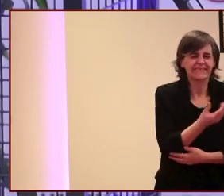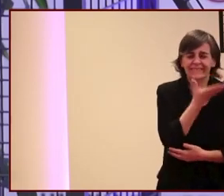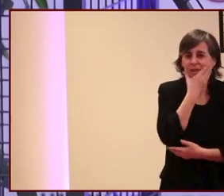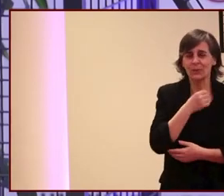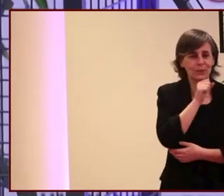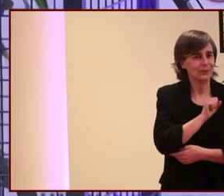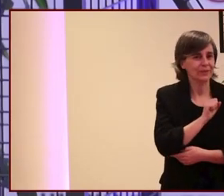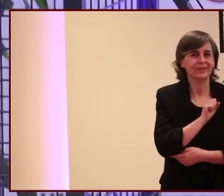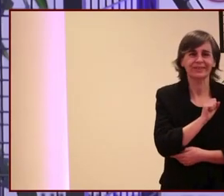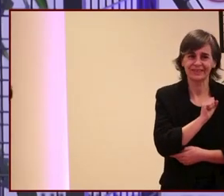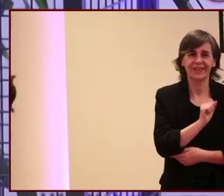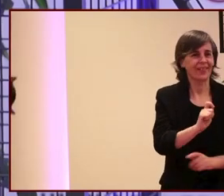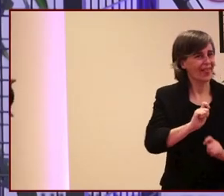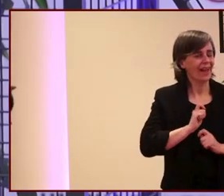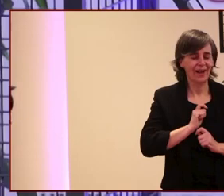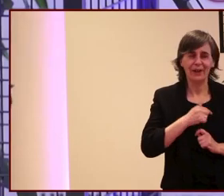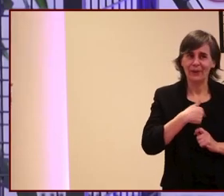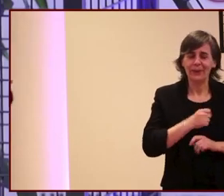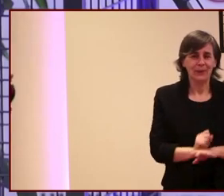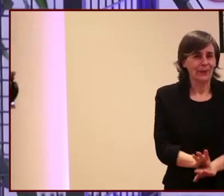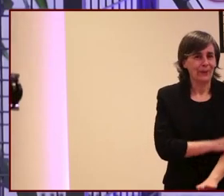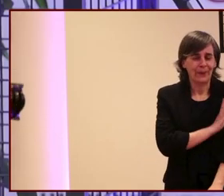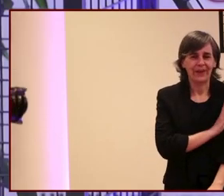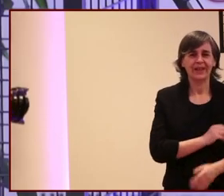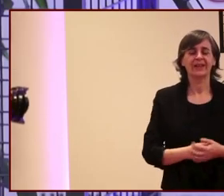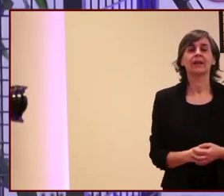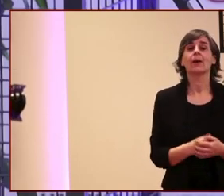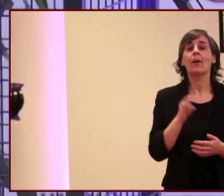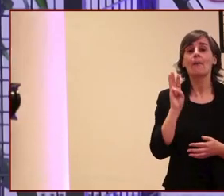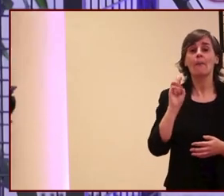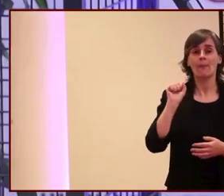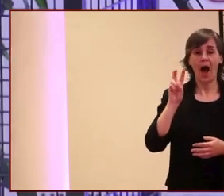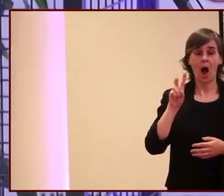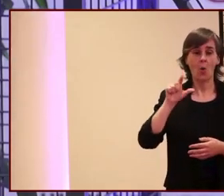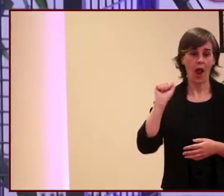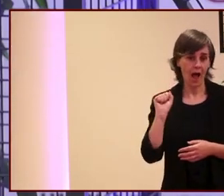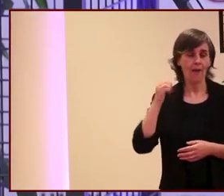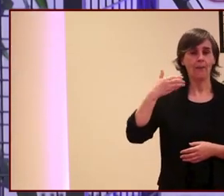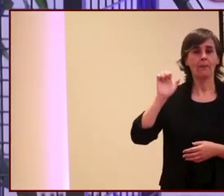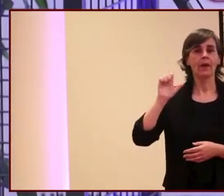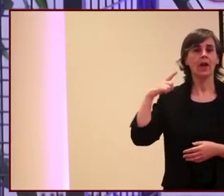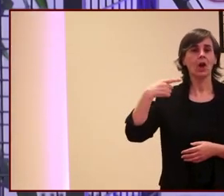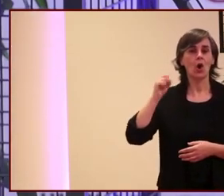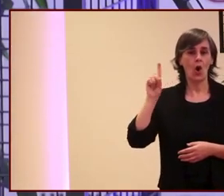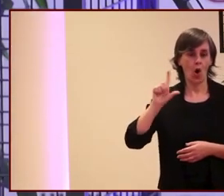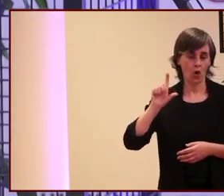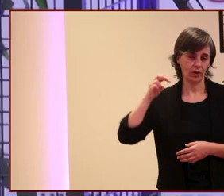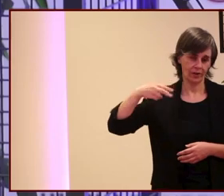me toco a paula y a begoña a berenice walcott